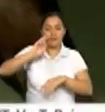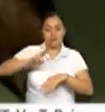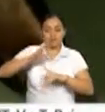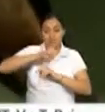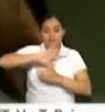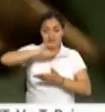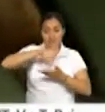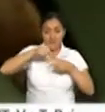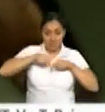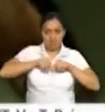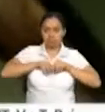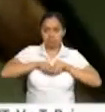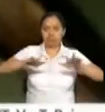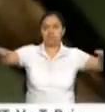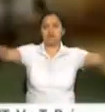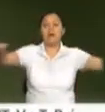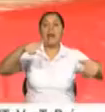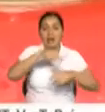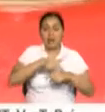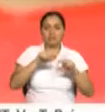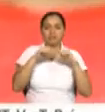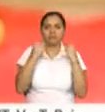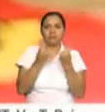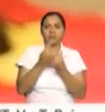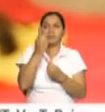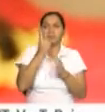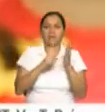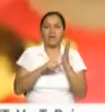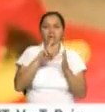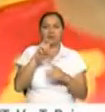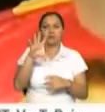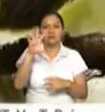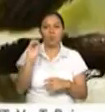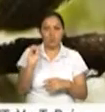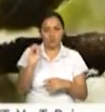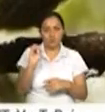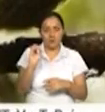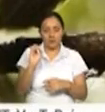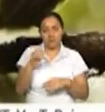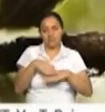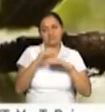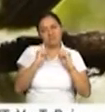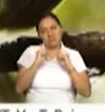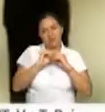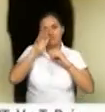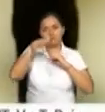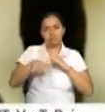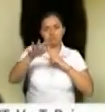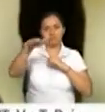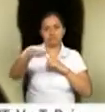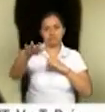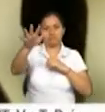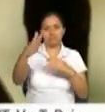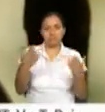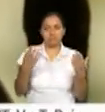Quienes participen de esta actividad partirán de una altura de 1.250 metros sobre el nivel del mar y llegarán hasta